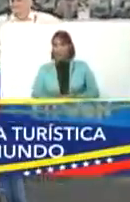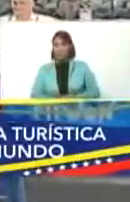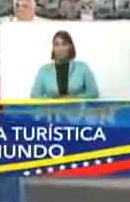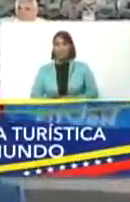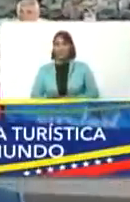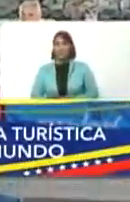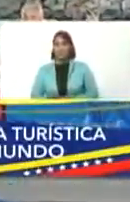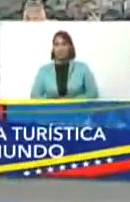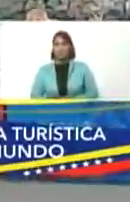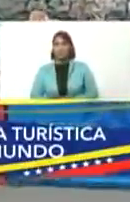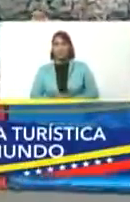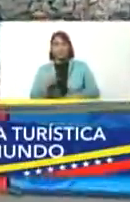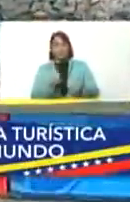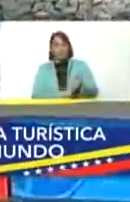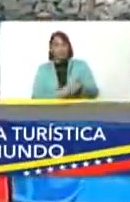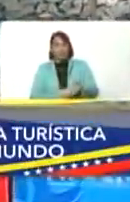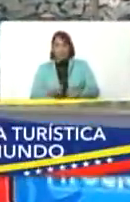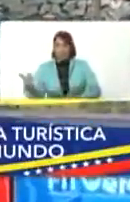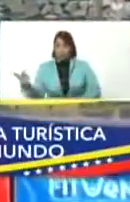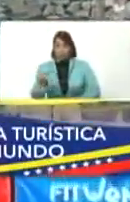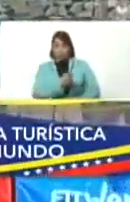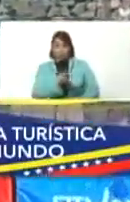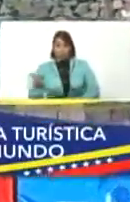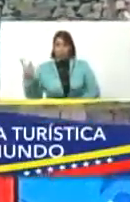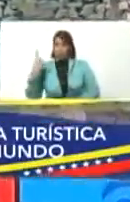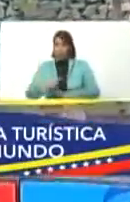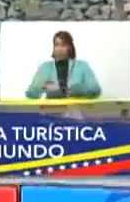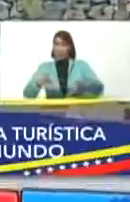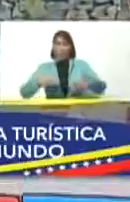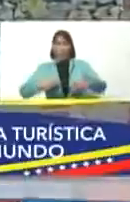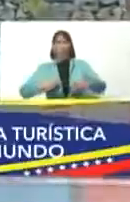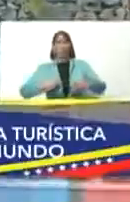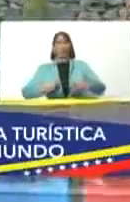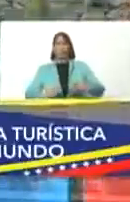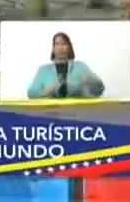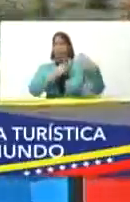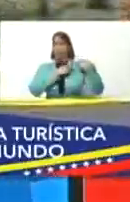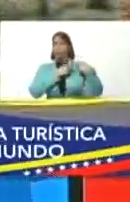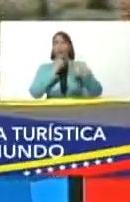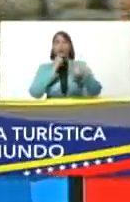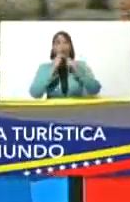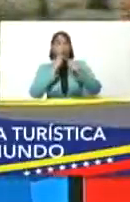Tarek, hermanos, ustedes dos tienen que tomar las riendas del turismo.